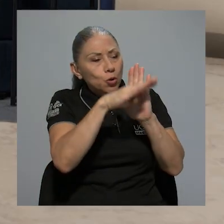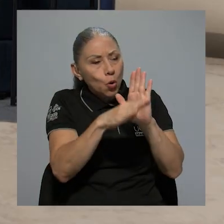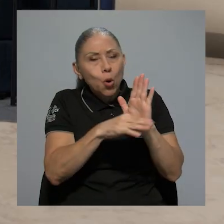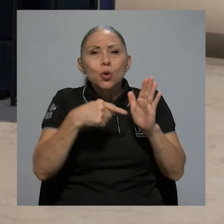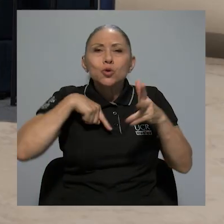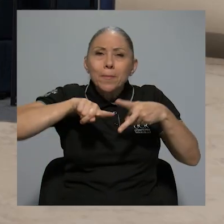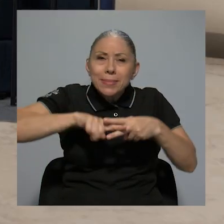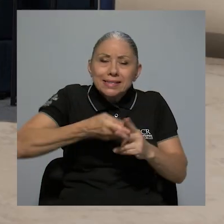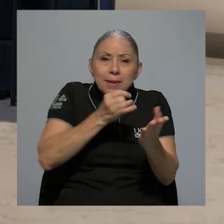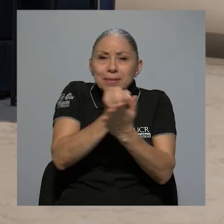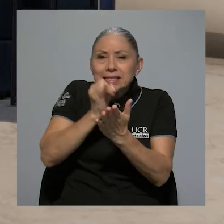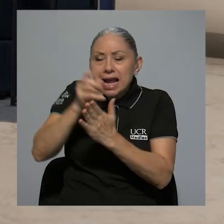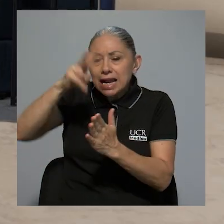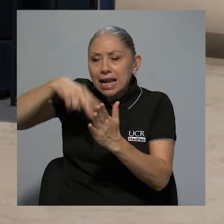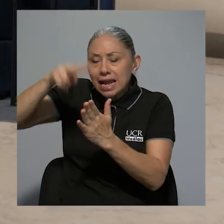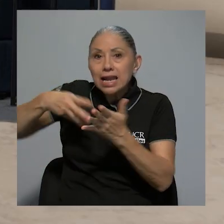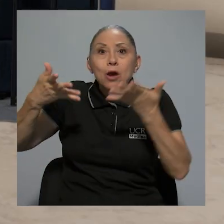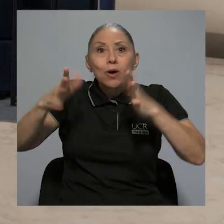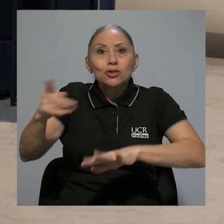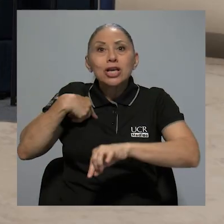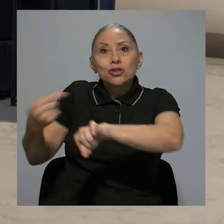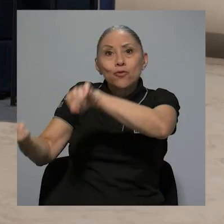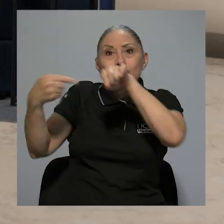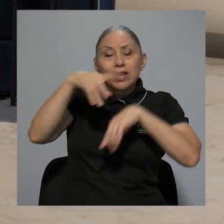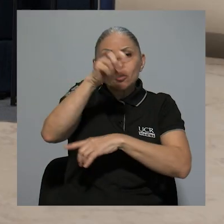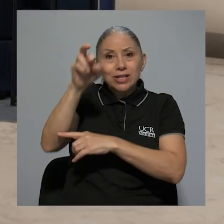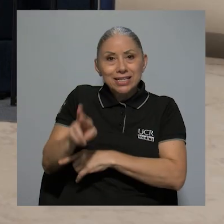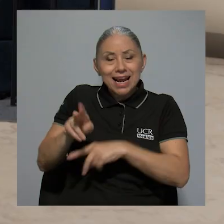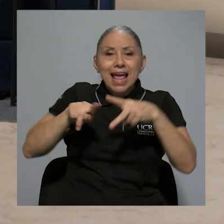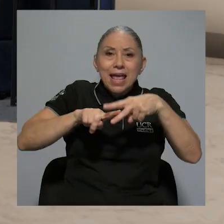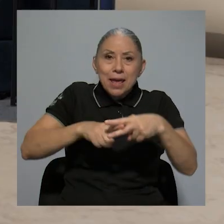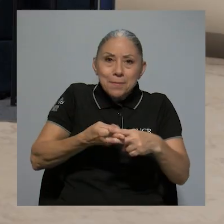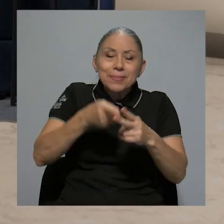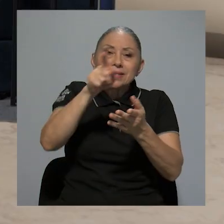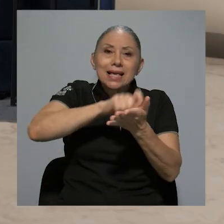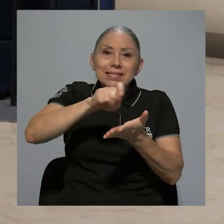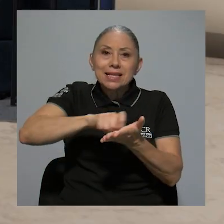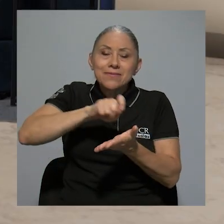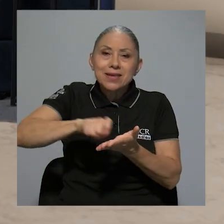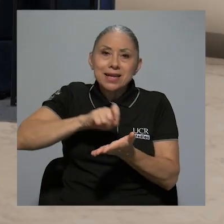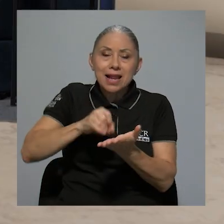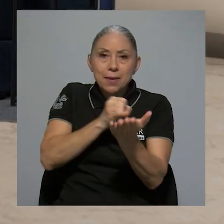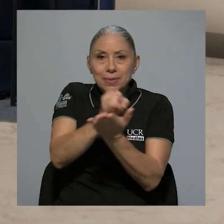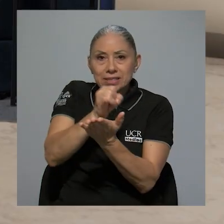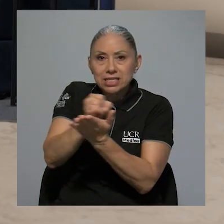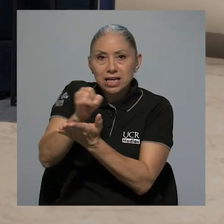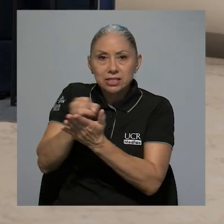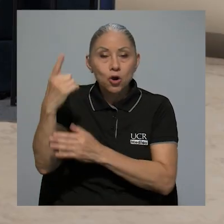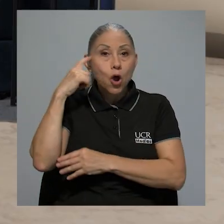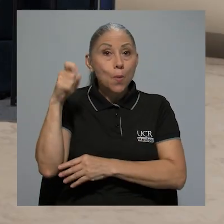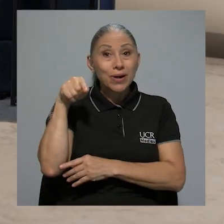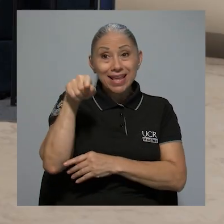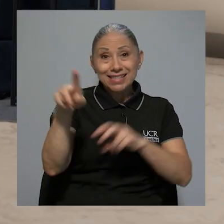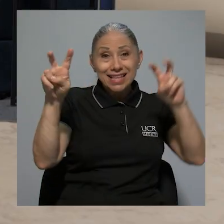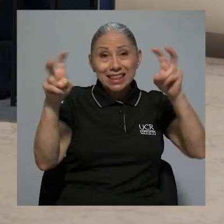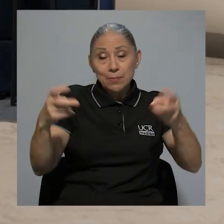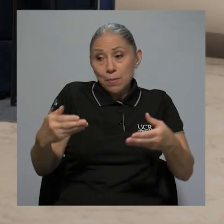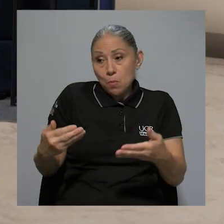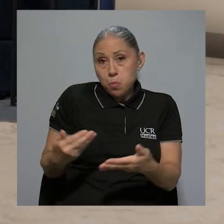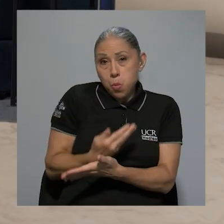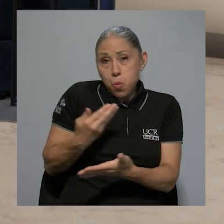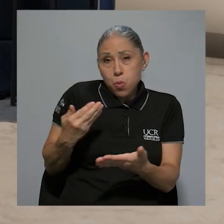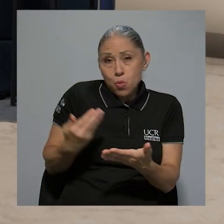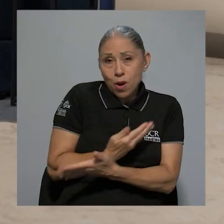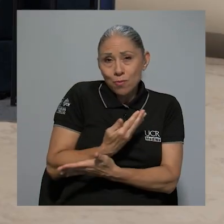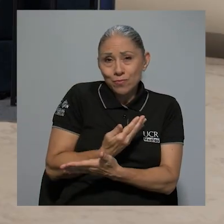demás. Y una vez que regresé a Costa Rica, empecé a escribir la investigación, porque es un tema que es muy, muy nuevo,